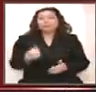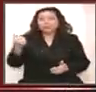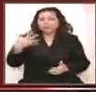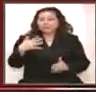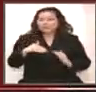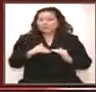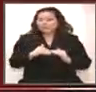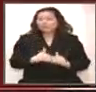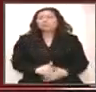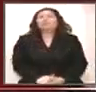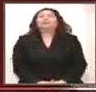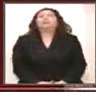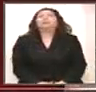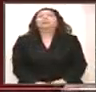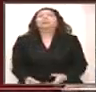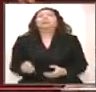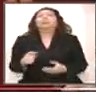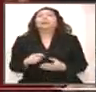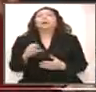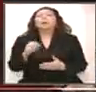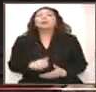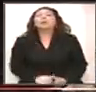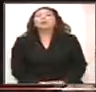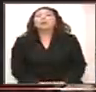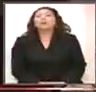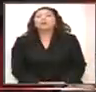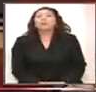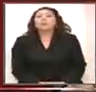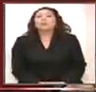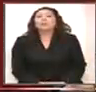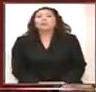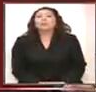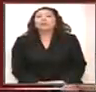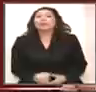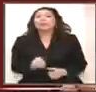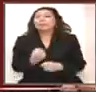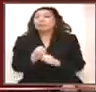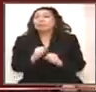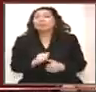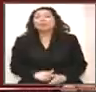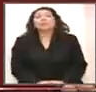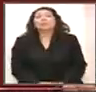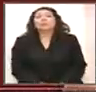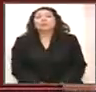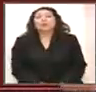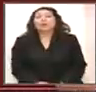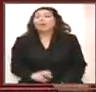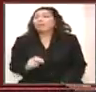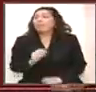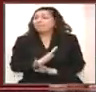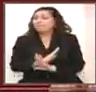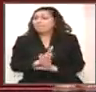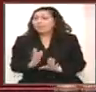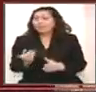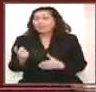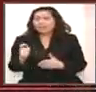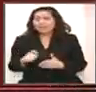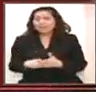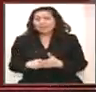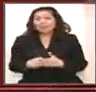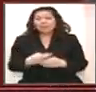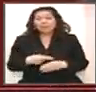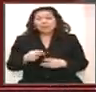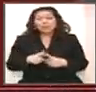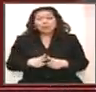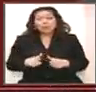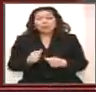Un quinto lineamiento es la intervención oportuna en espacios de explotación. No basta que se allane, incaute y